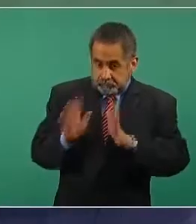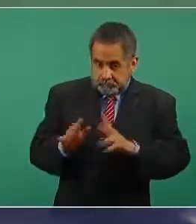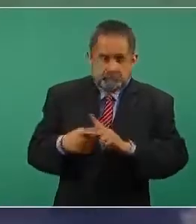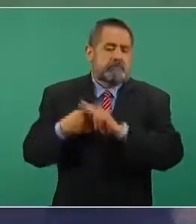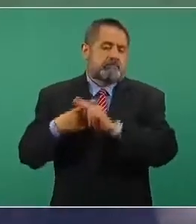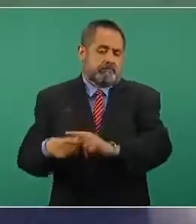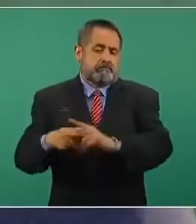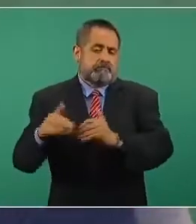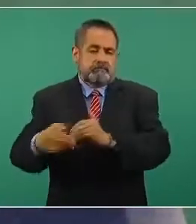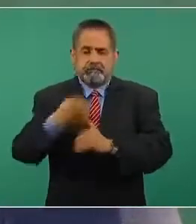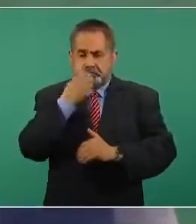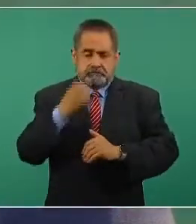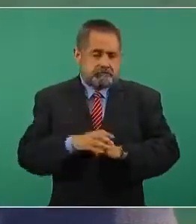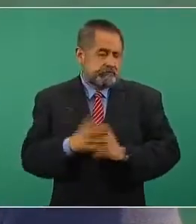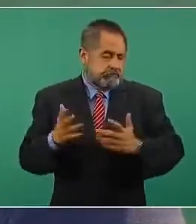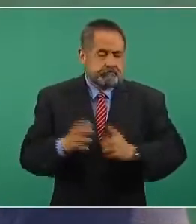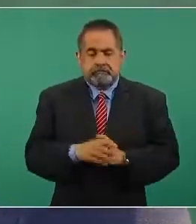Más